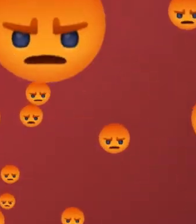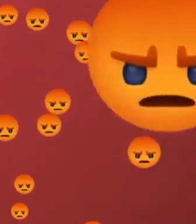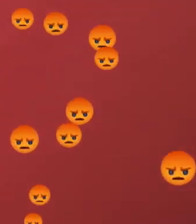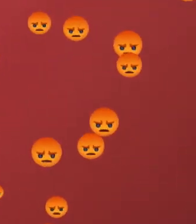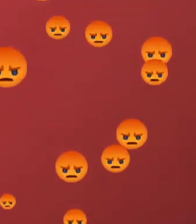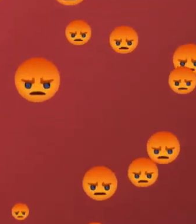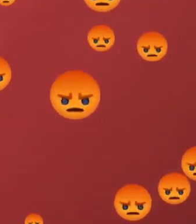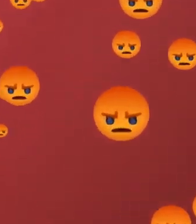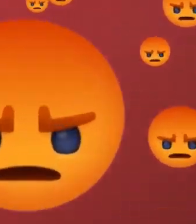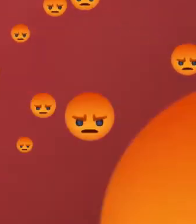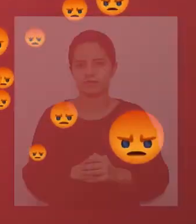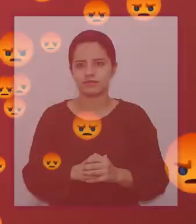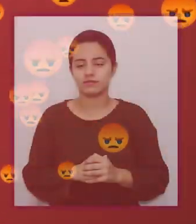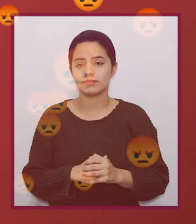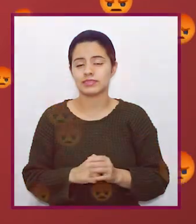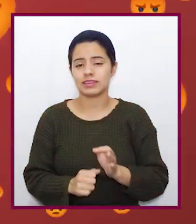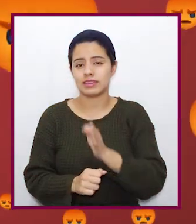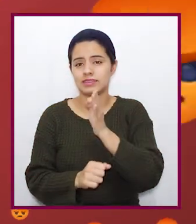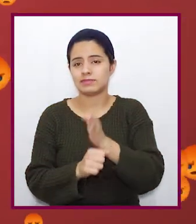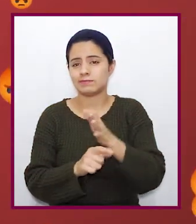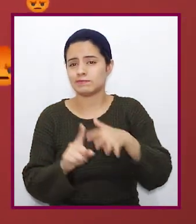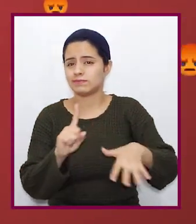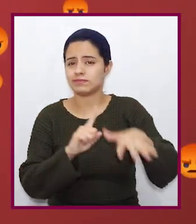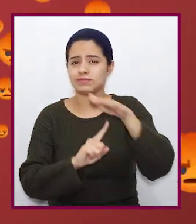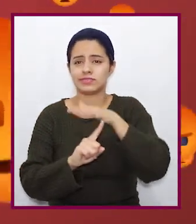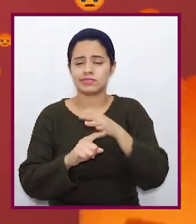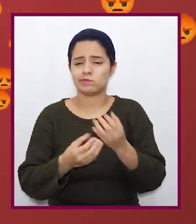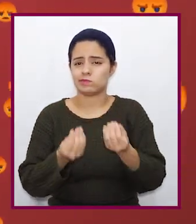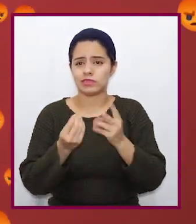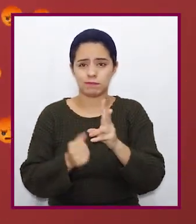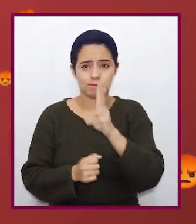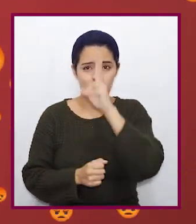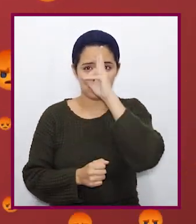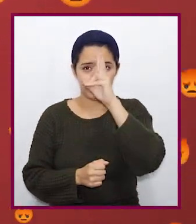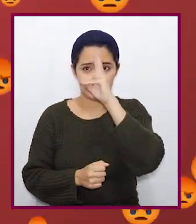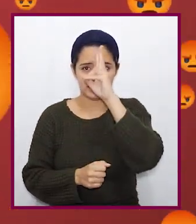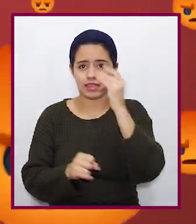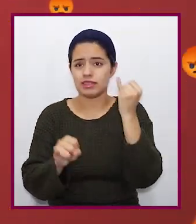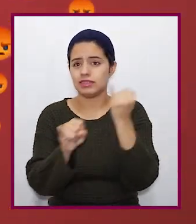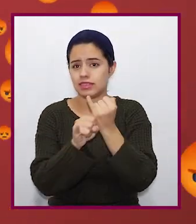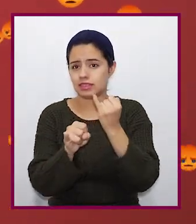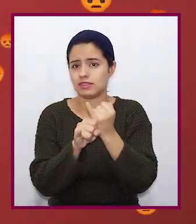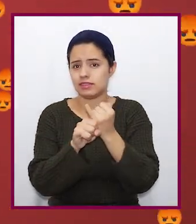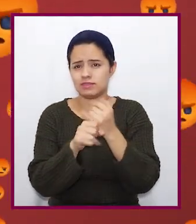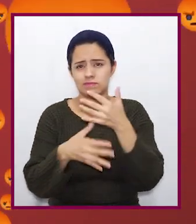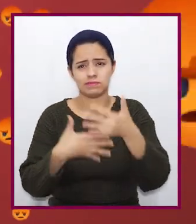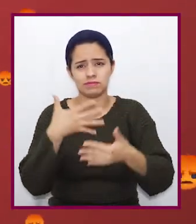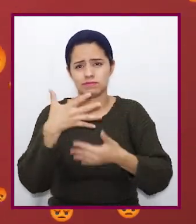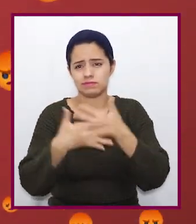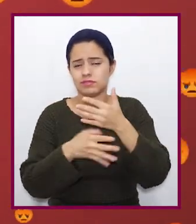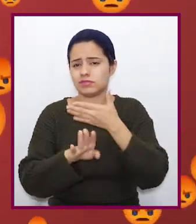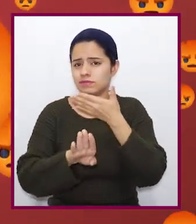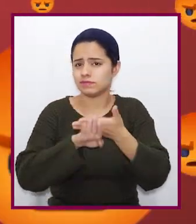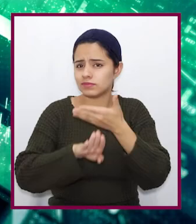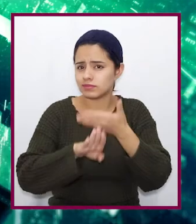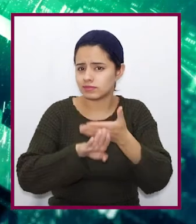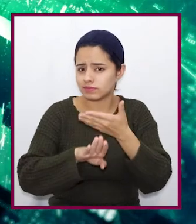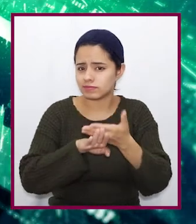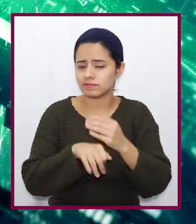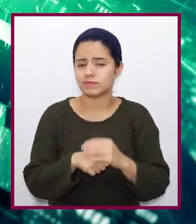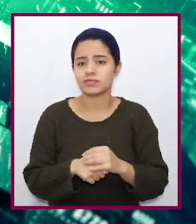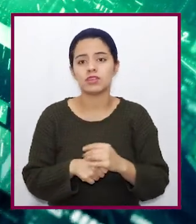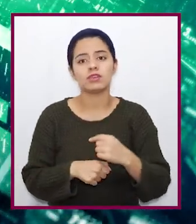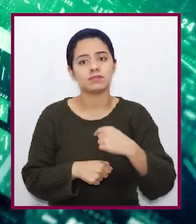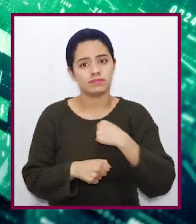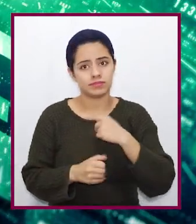En lo general vivimos un ambiente de mucha violencia en las redes sociales, entre los cuales se encuentran los linchamientos digitales, en efecto. Insisto